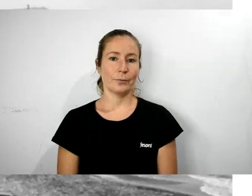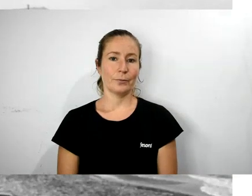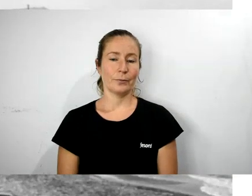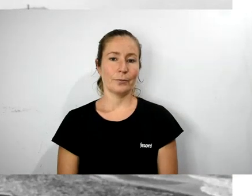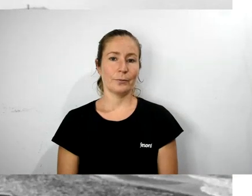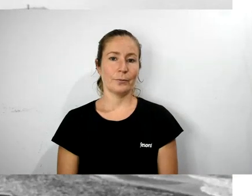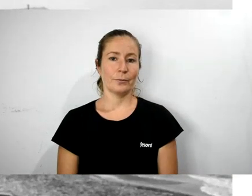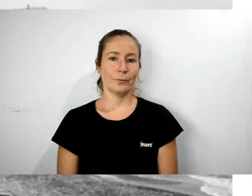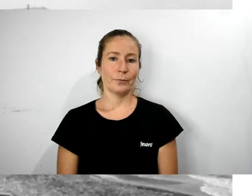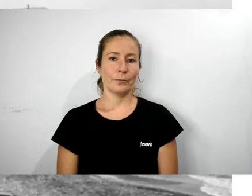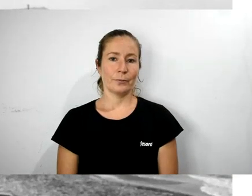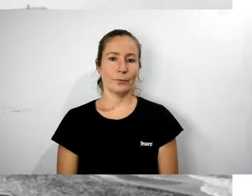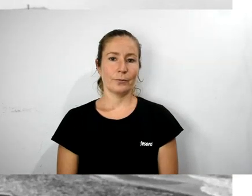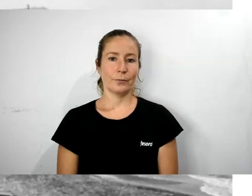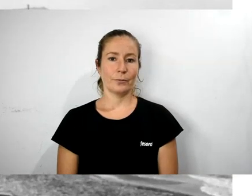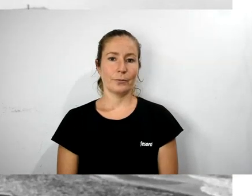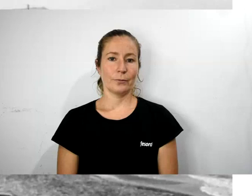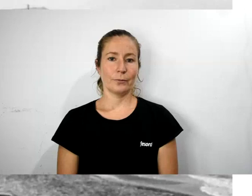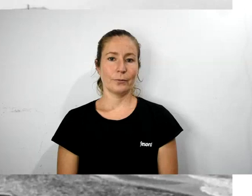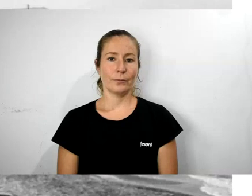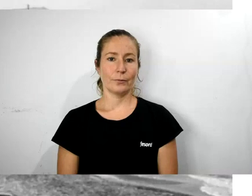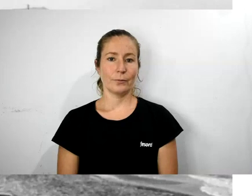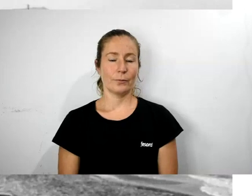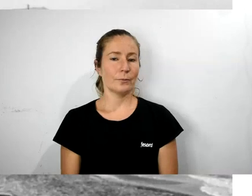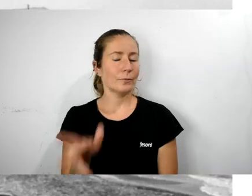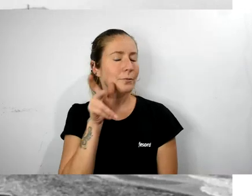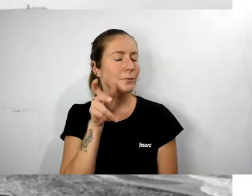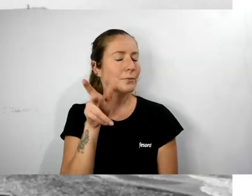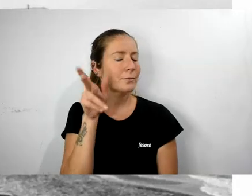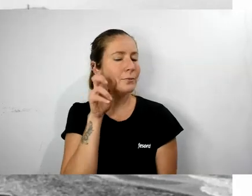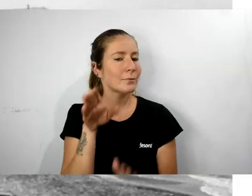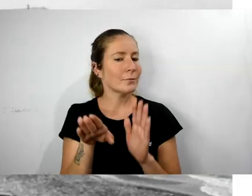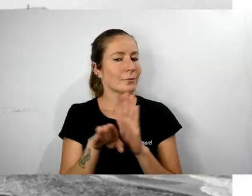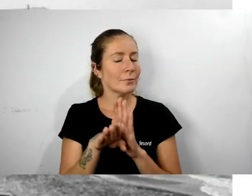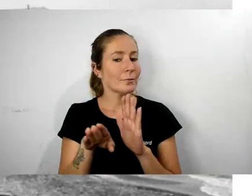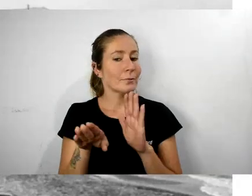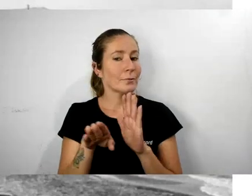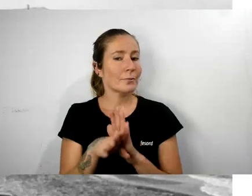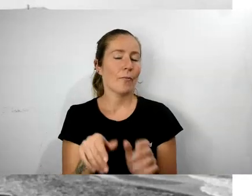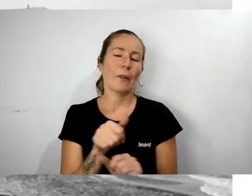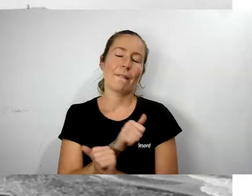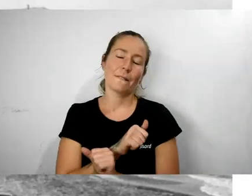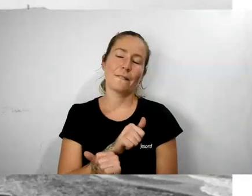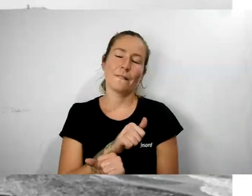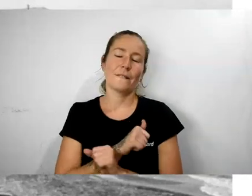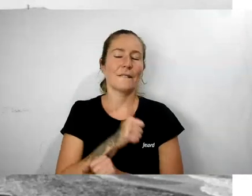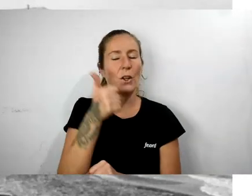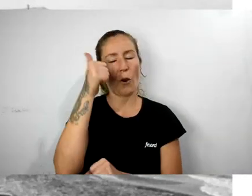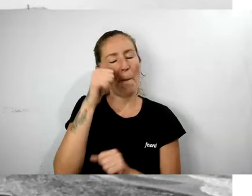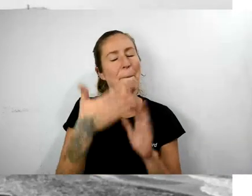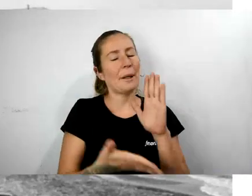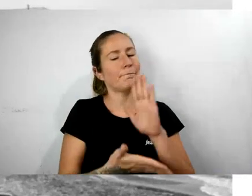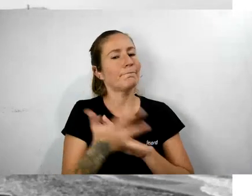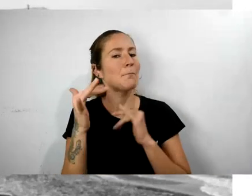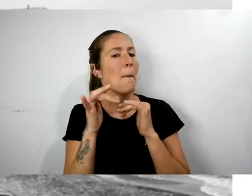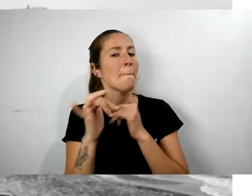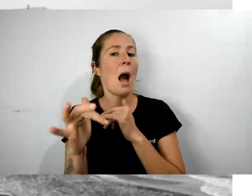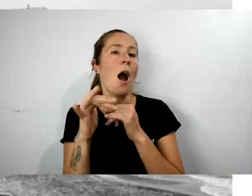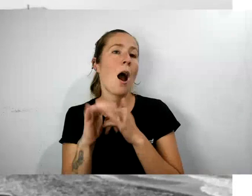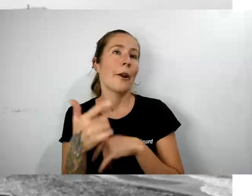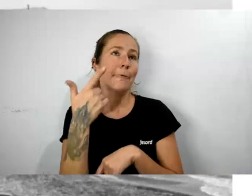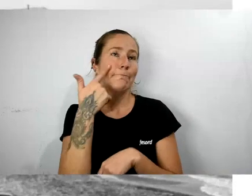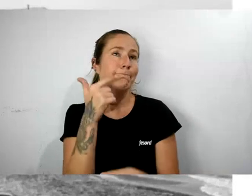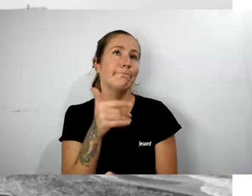¿Pero tú qué fes? ¿Qué es cobrante para tirarse a la mar? El mar y lo que es, pero a la mar y lo es, pero a la mar y que A